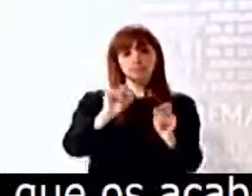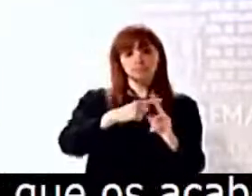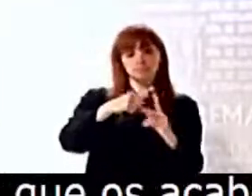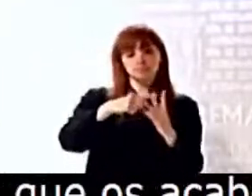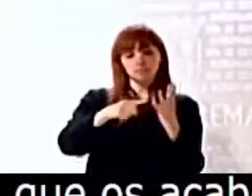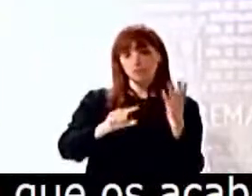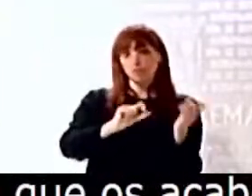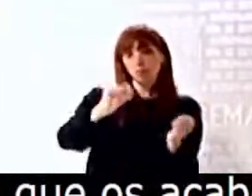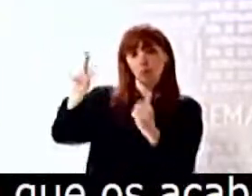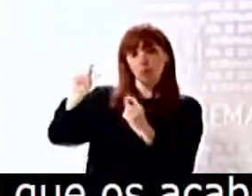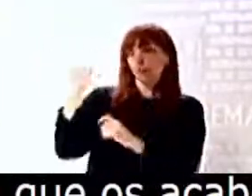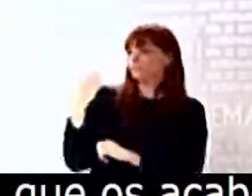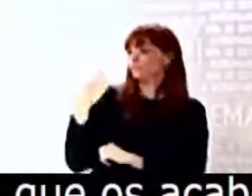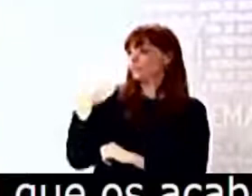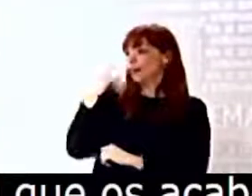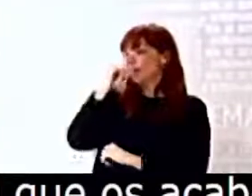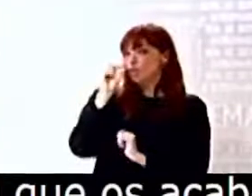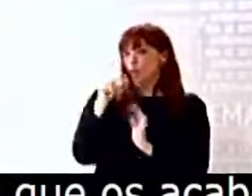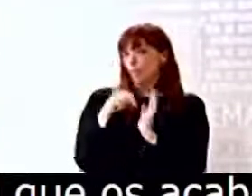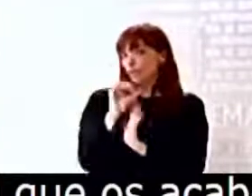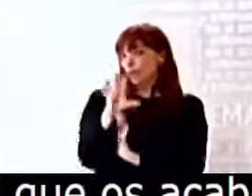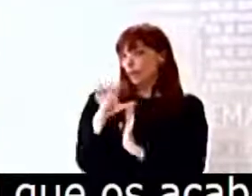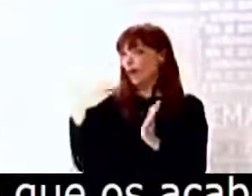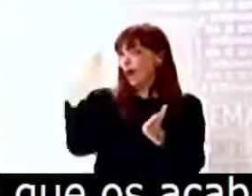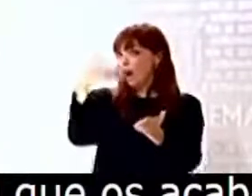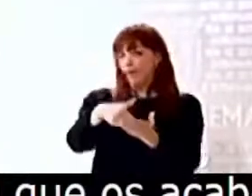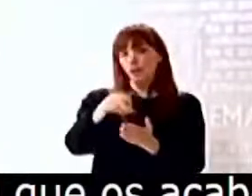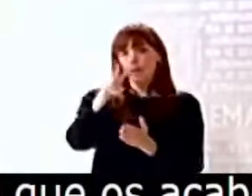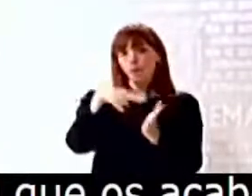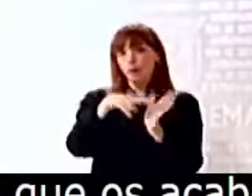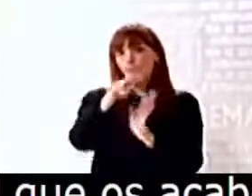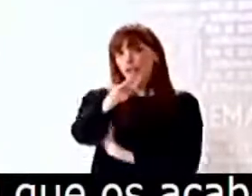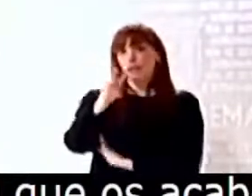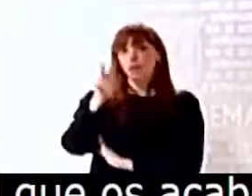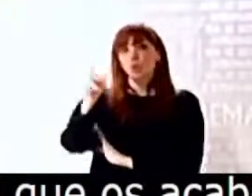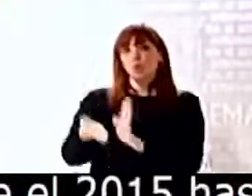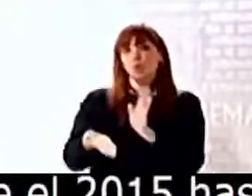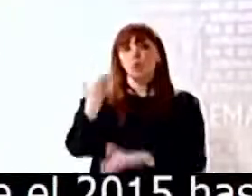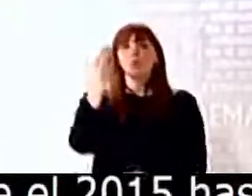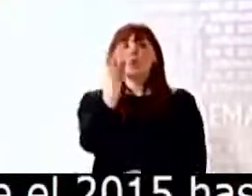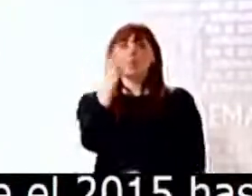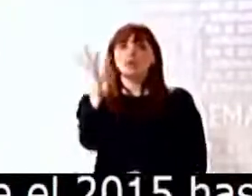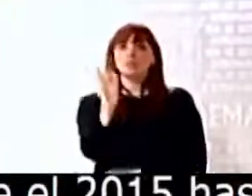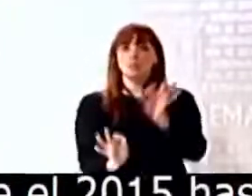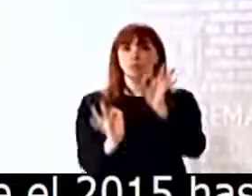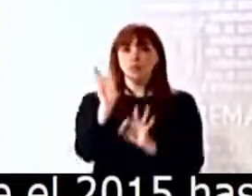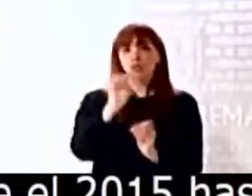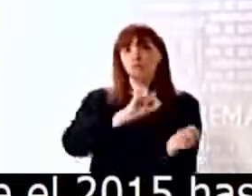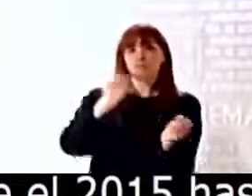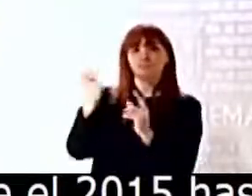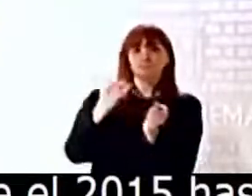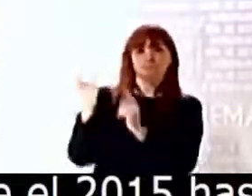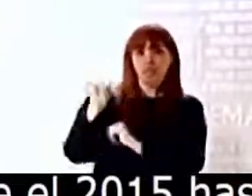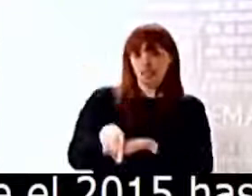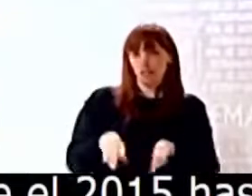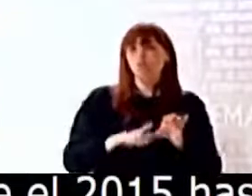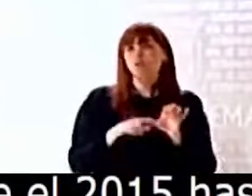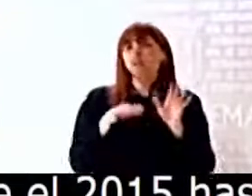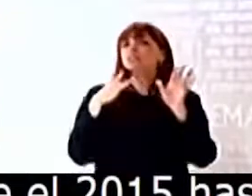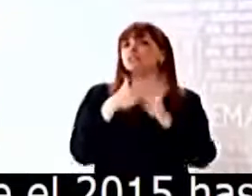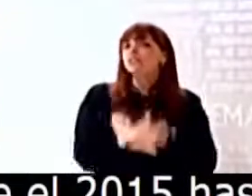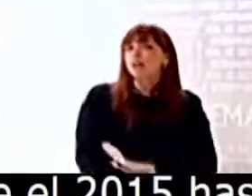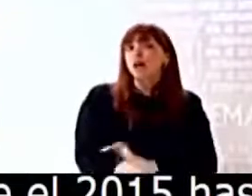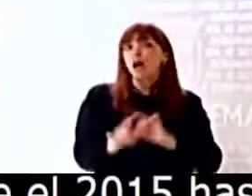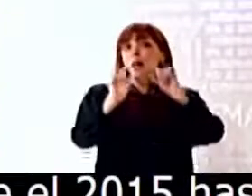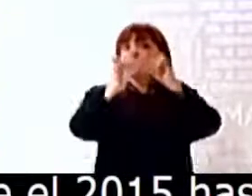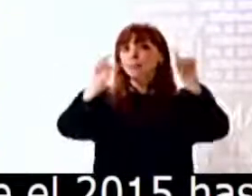exportaciones desde el 2015 hasta el 2021 ha subido un 40% las exportaciones en Extremadura. Y eso significa que